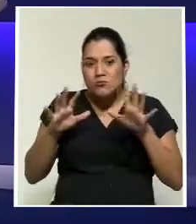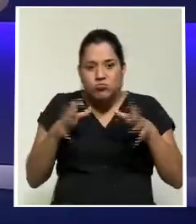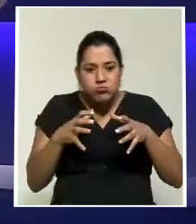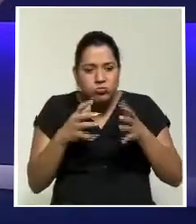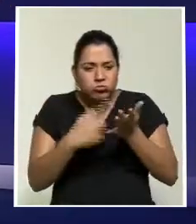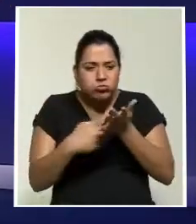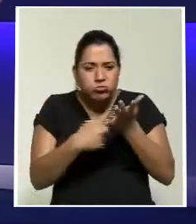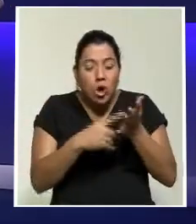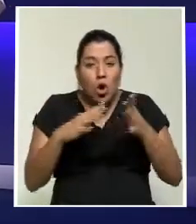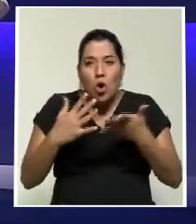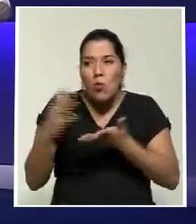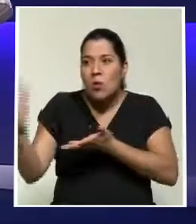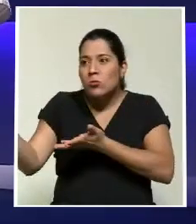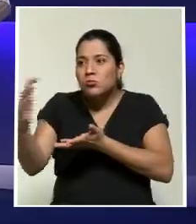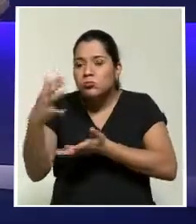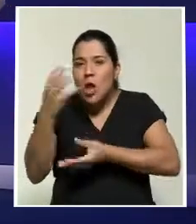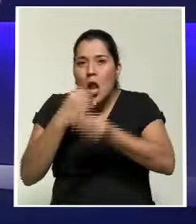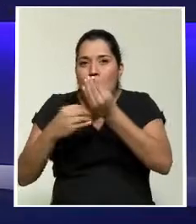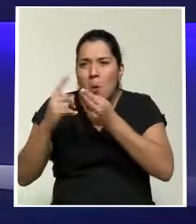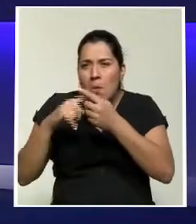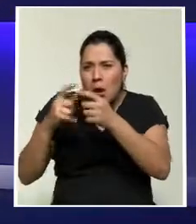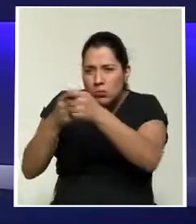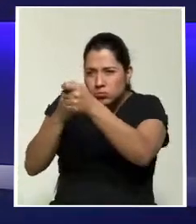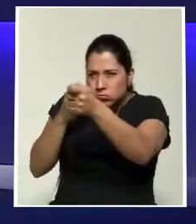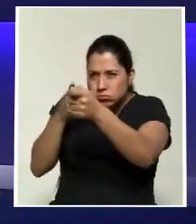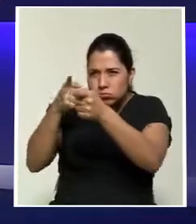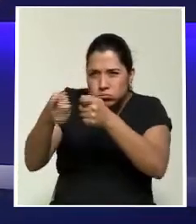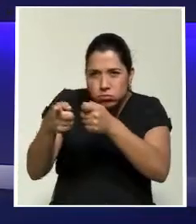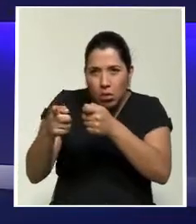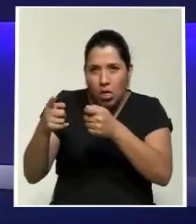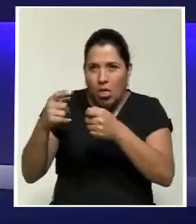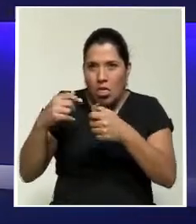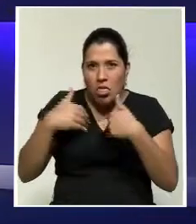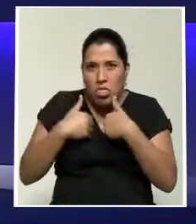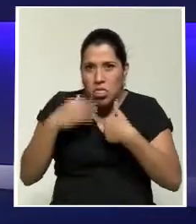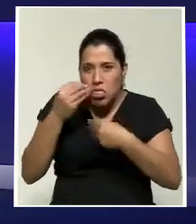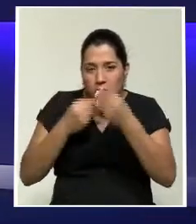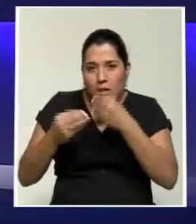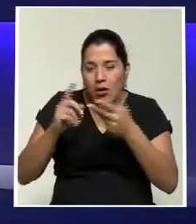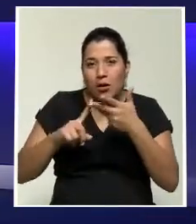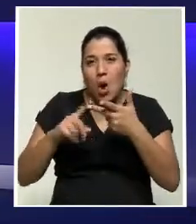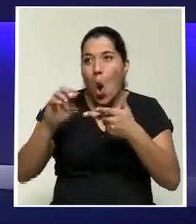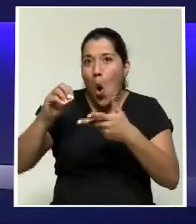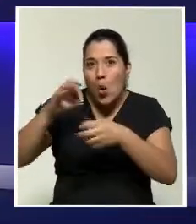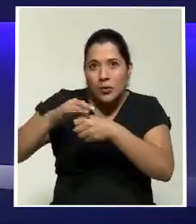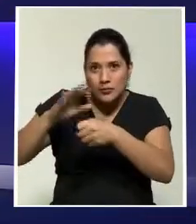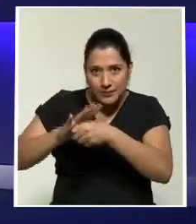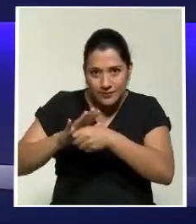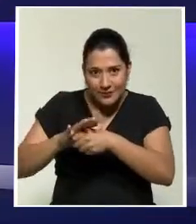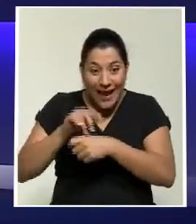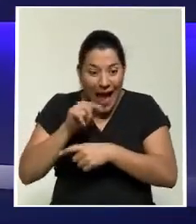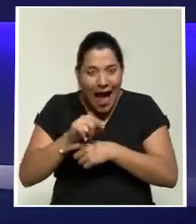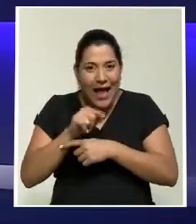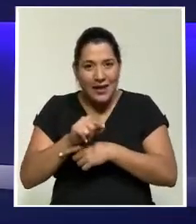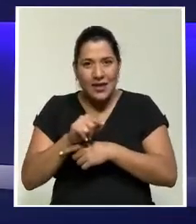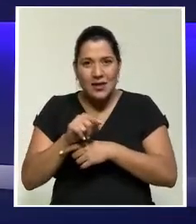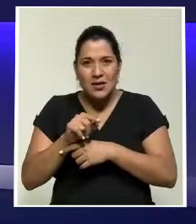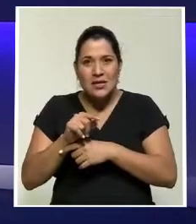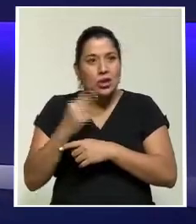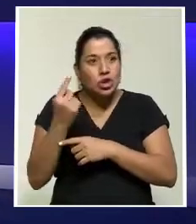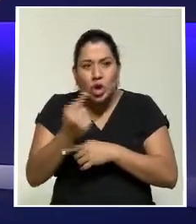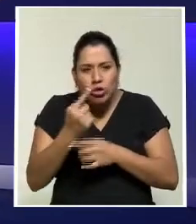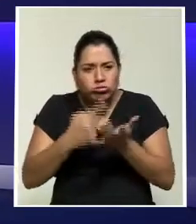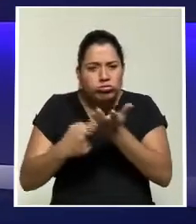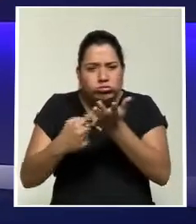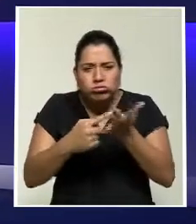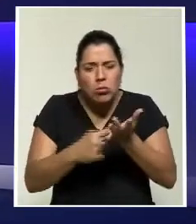comunidades para recolectar, para cazar, después para hacer la agricultura. Ahí se velaba por el bienestar de la comunidad, ¿verdad?